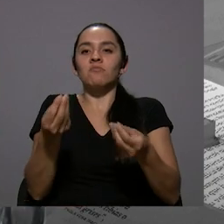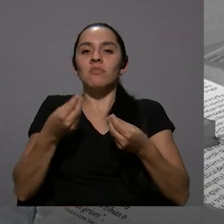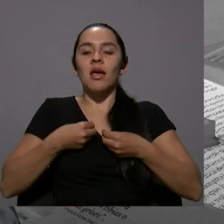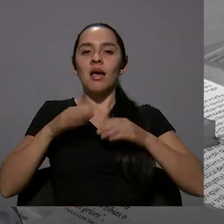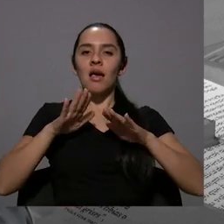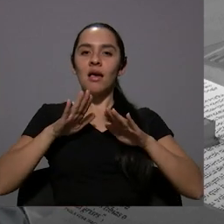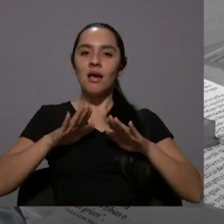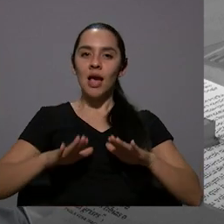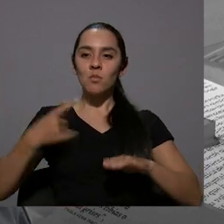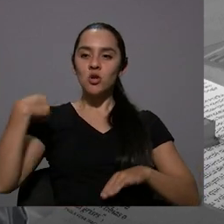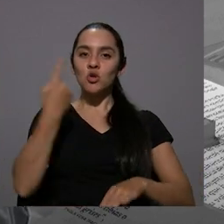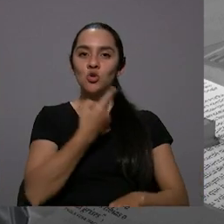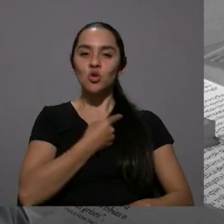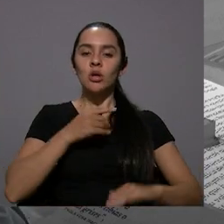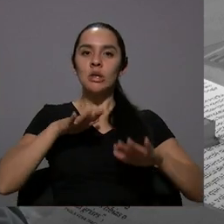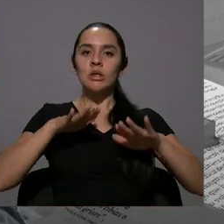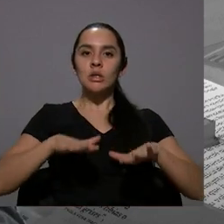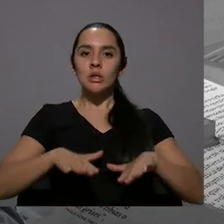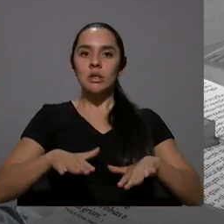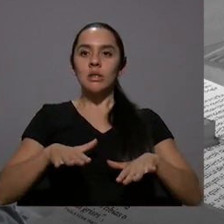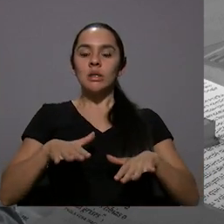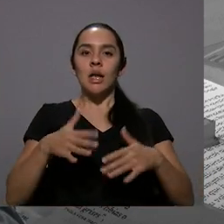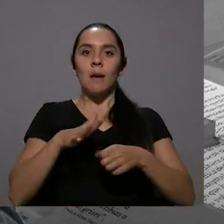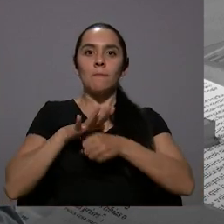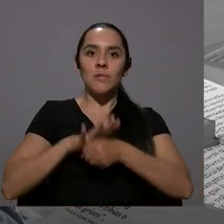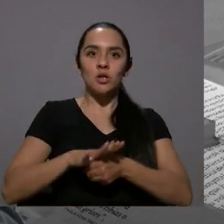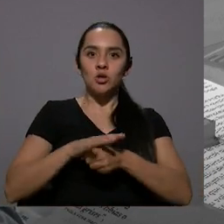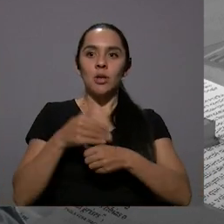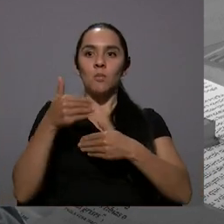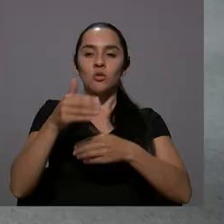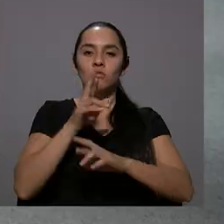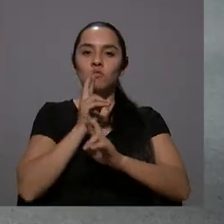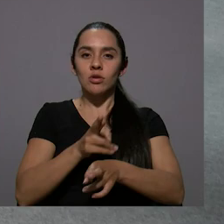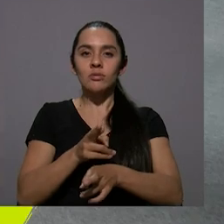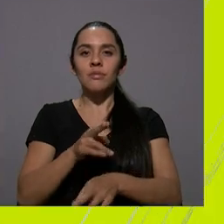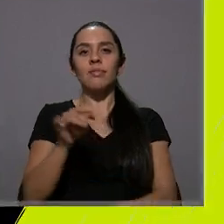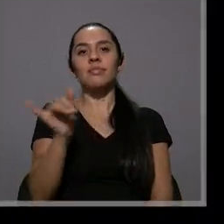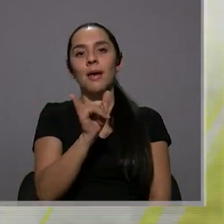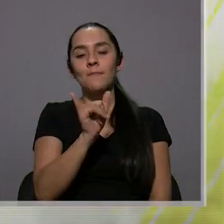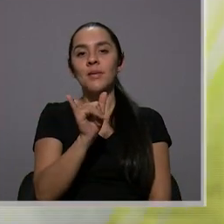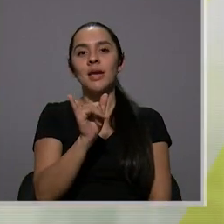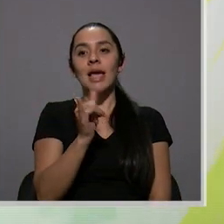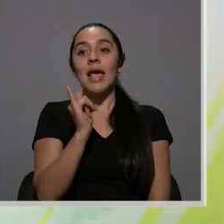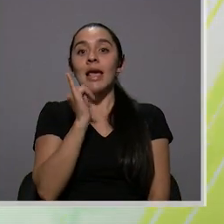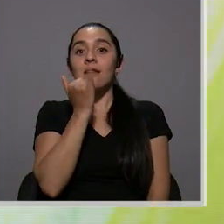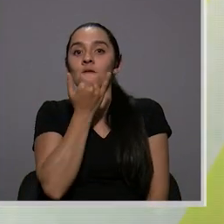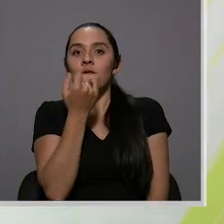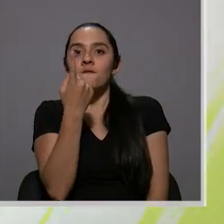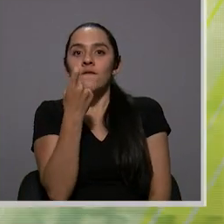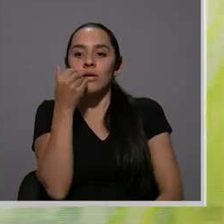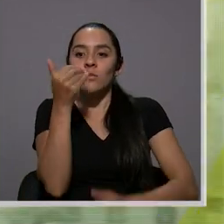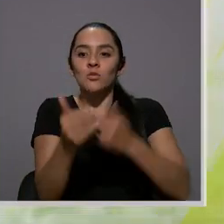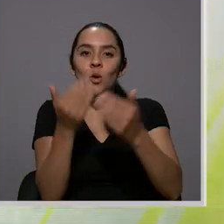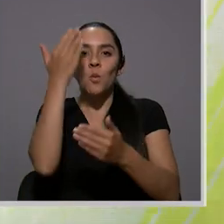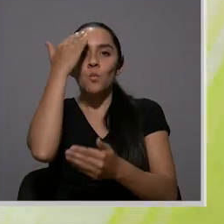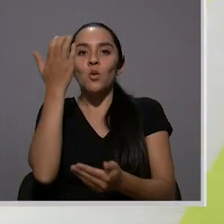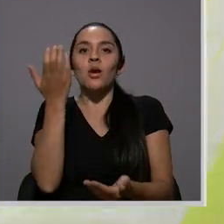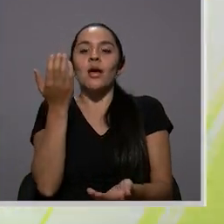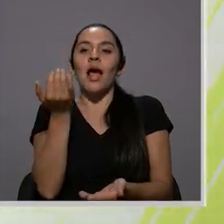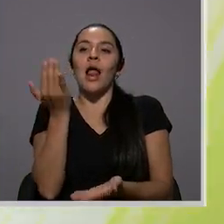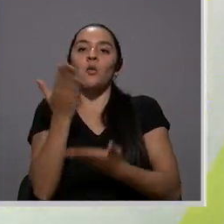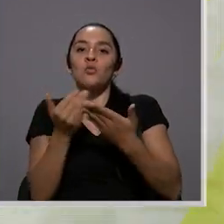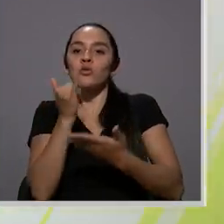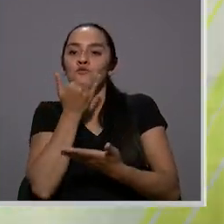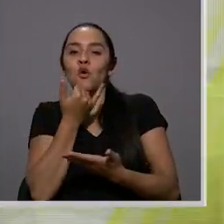calma eso nos reduce incluso nosotros la presión de los próximos resultados y además el error de no procesamiento por errores de